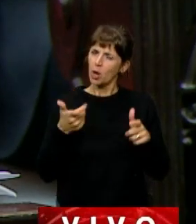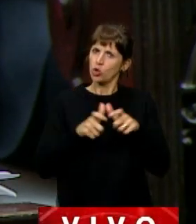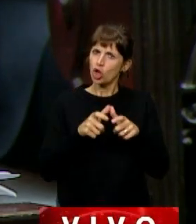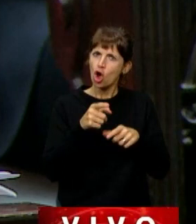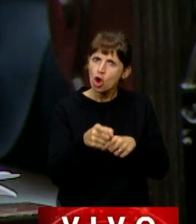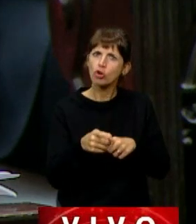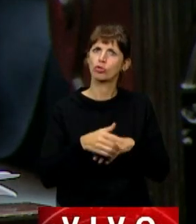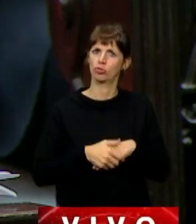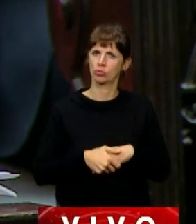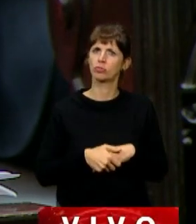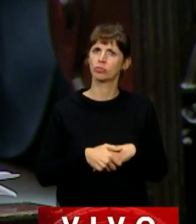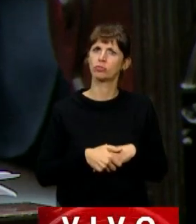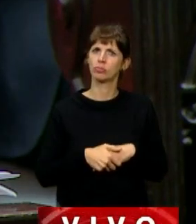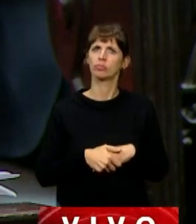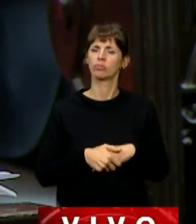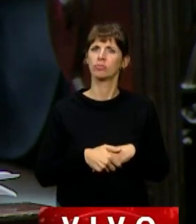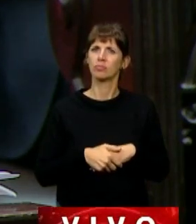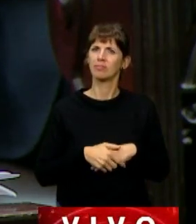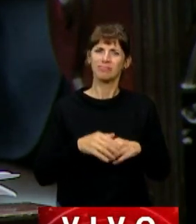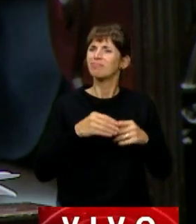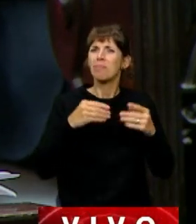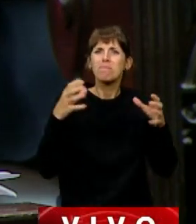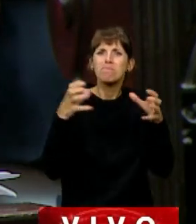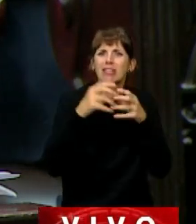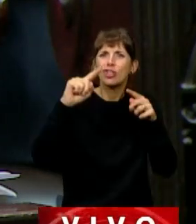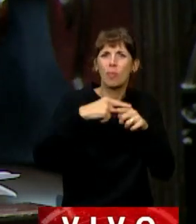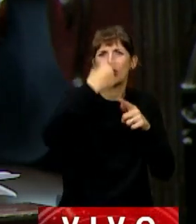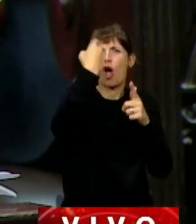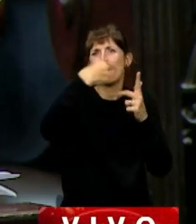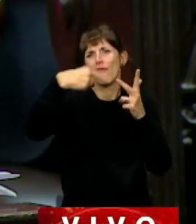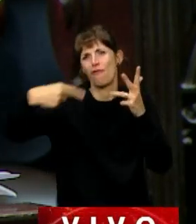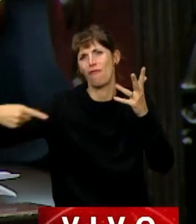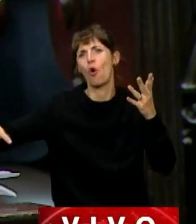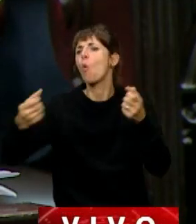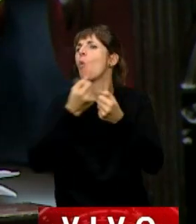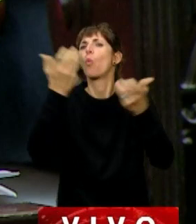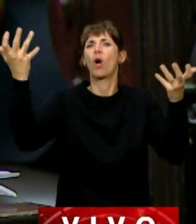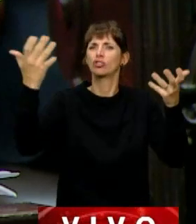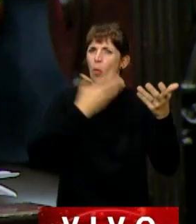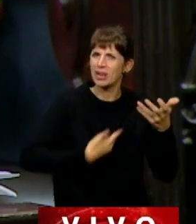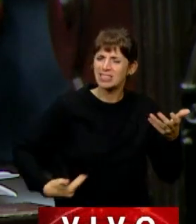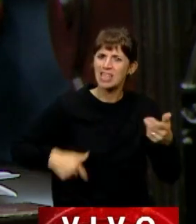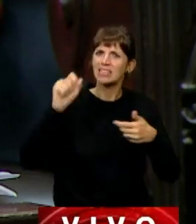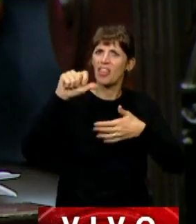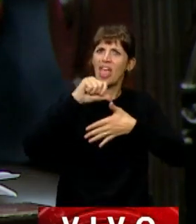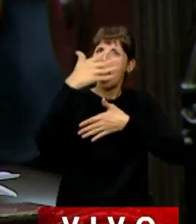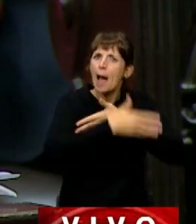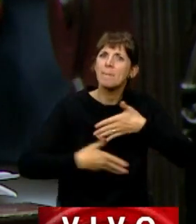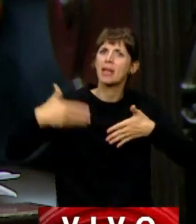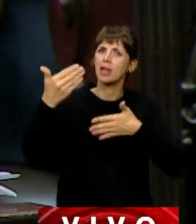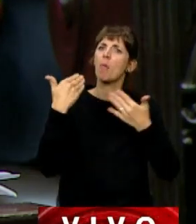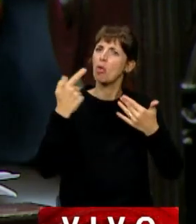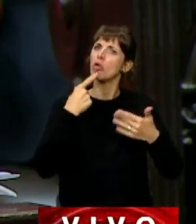que se han tenido con él, de todos los signos políticos. ¿Cuántos presidentes en América Latina pueden decir que tienen